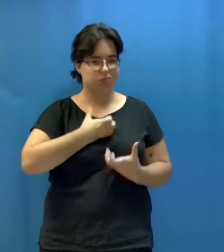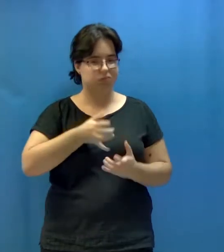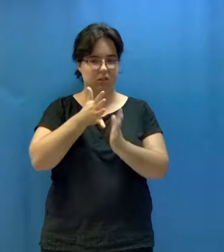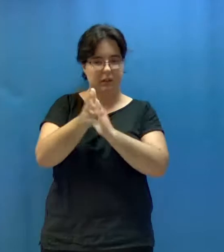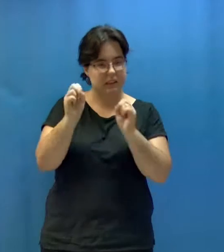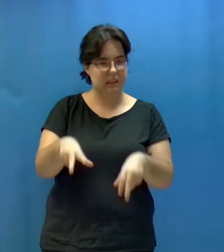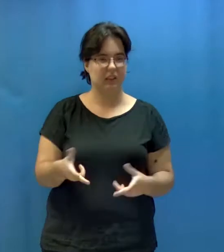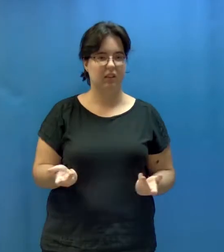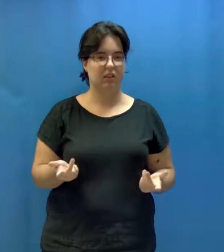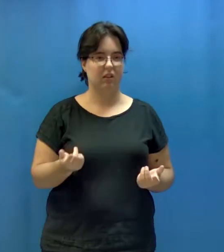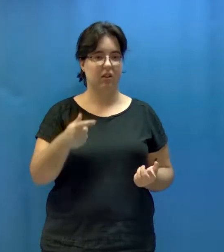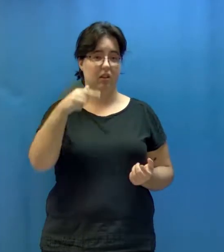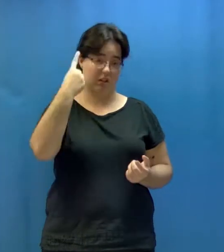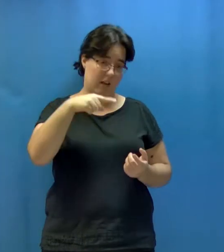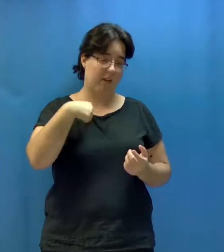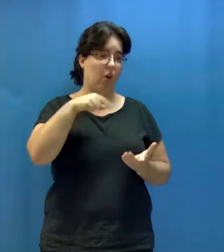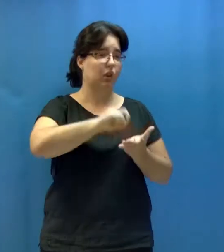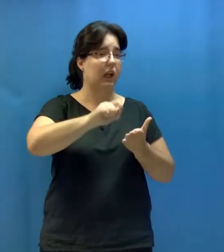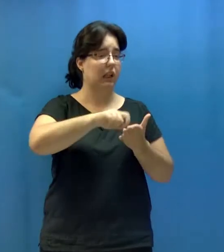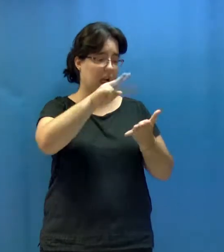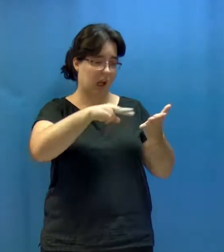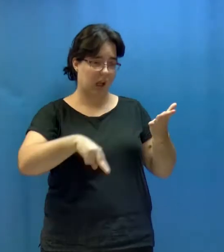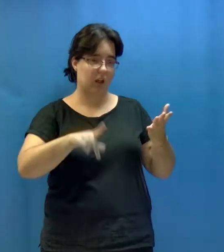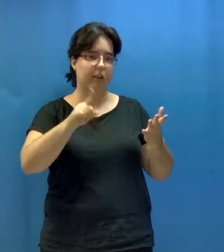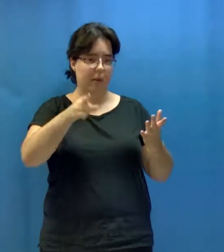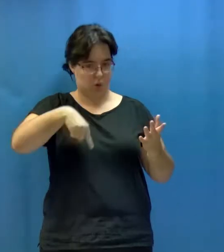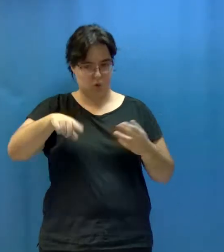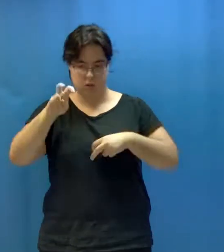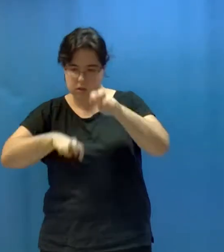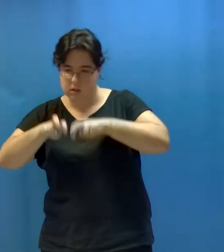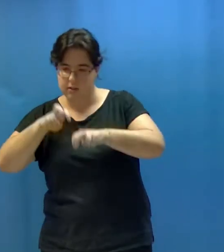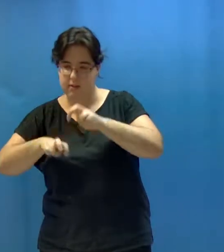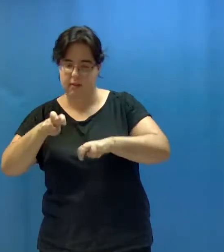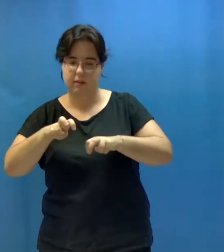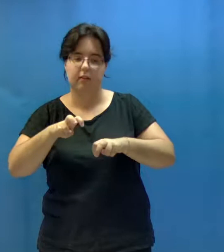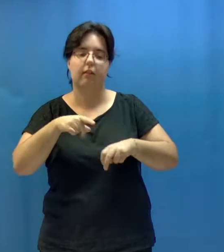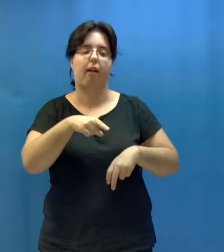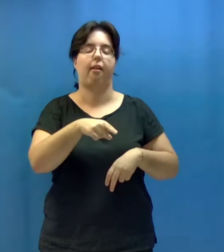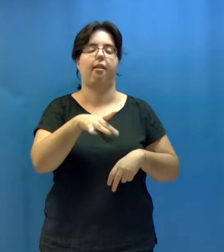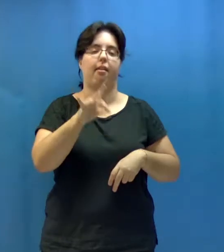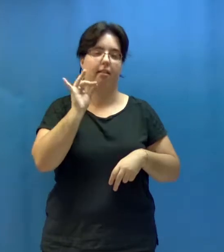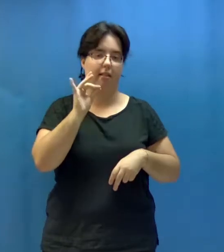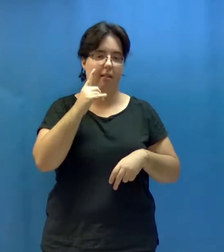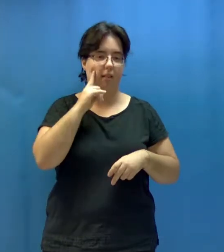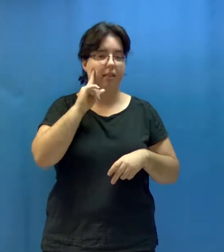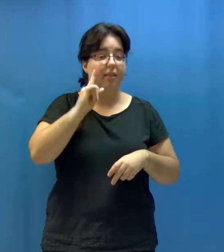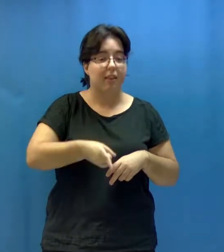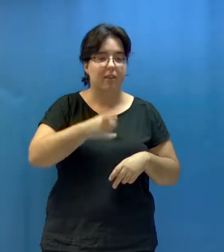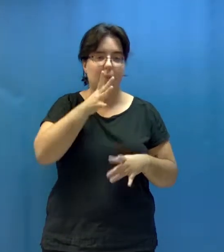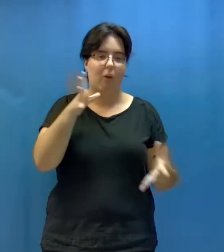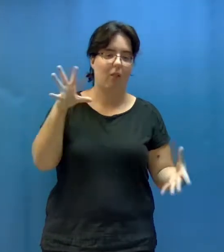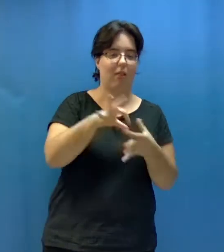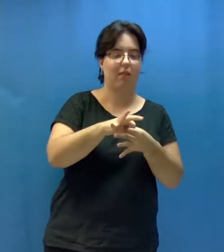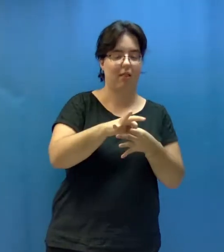leído la secretaria y porque nos hemos molestado en buscarlo, enmarcan esta decisión en la adhesión de la ciudad de Castellón a la